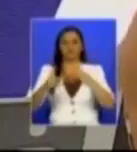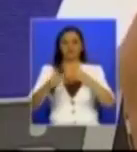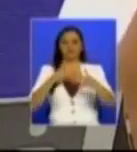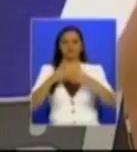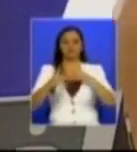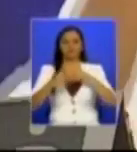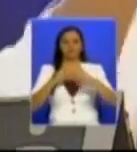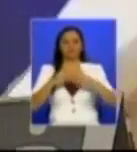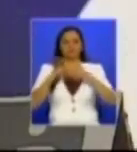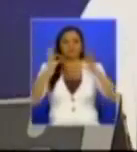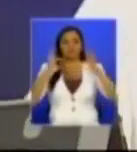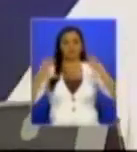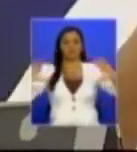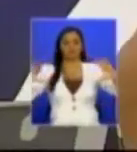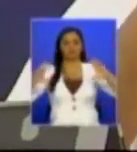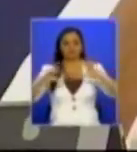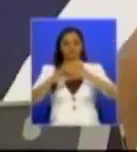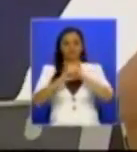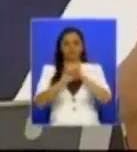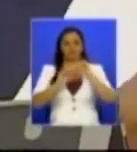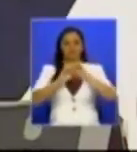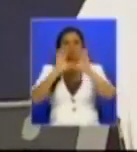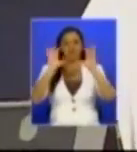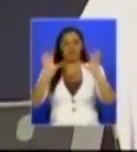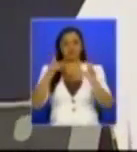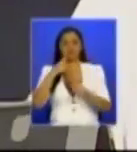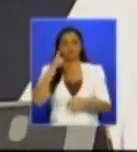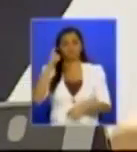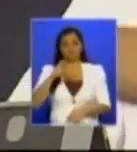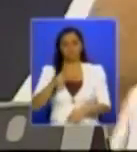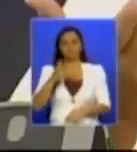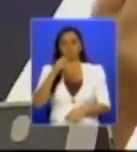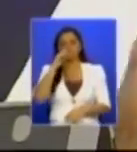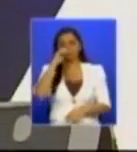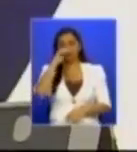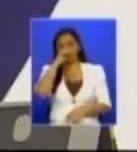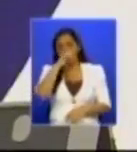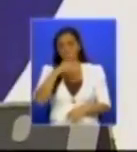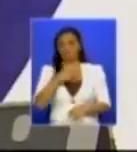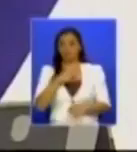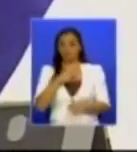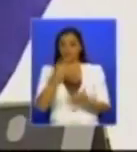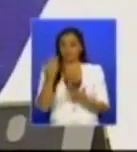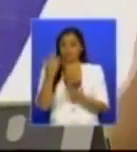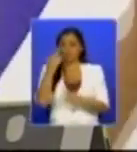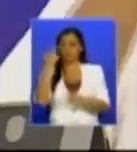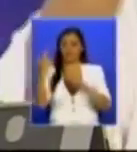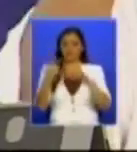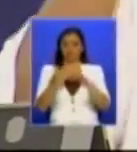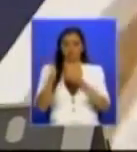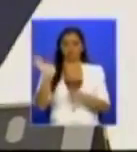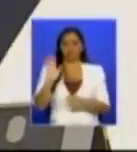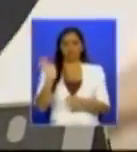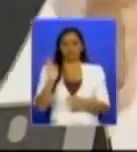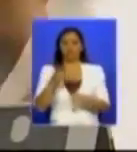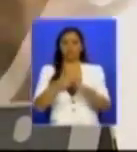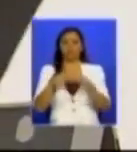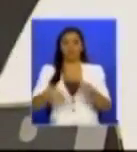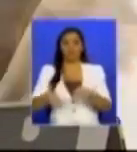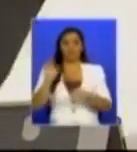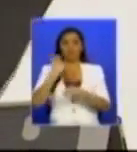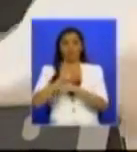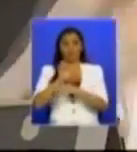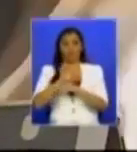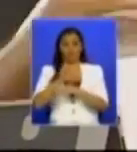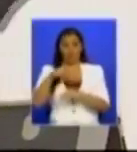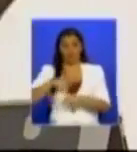públicas, consolidar todo. Es decir, lo que siempre se debió hacer. Y nadie espera aplauso por esto. Pero pareciera ser que en Ecuador el que piensa